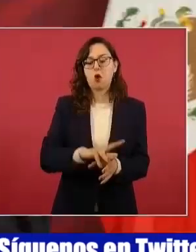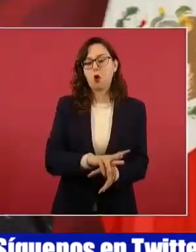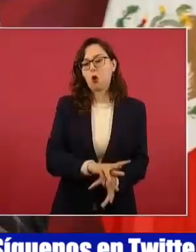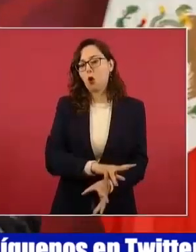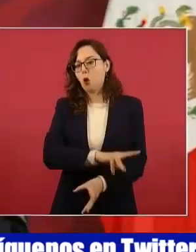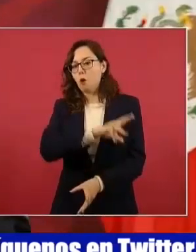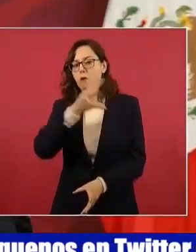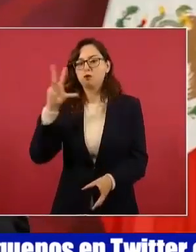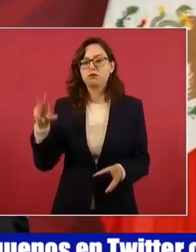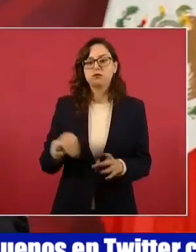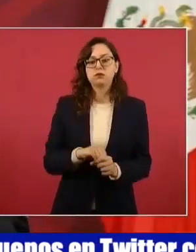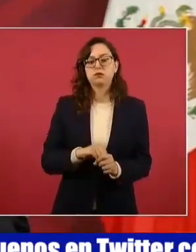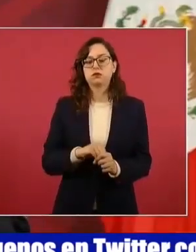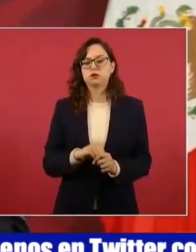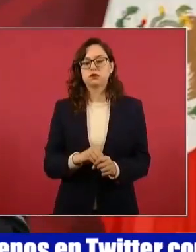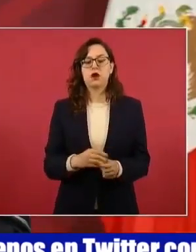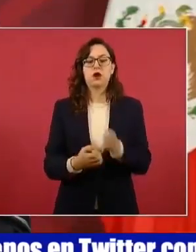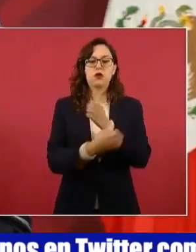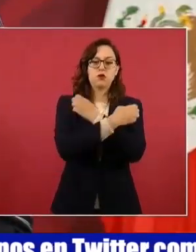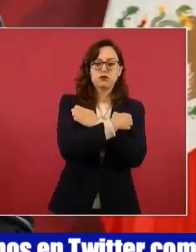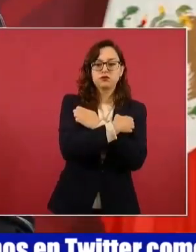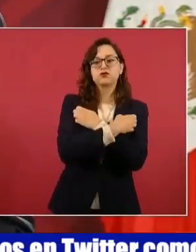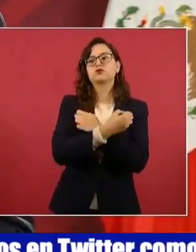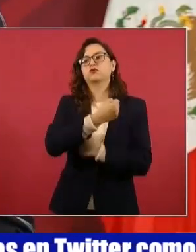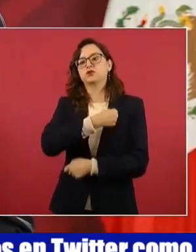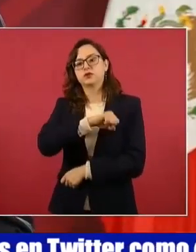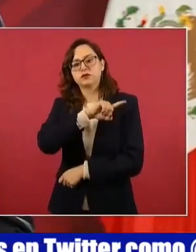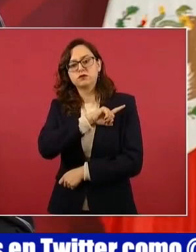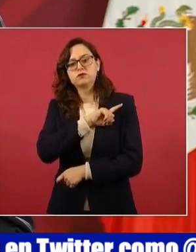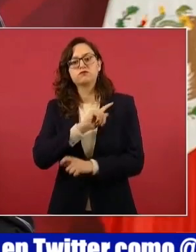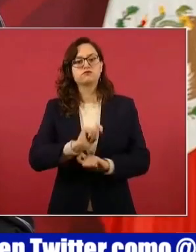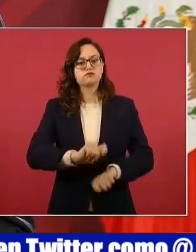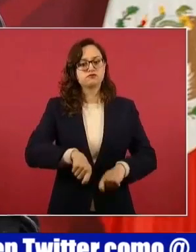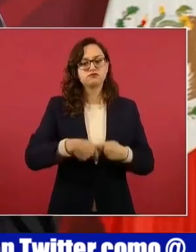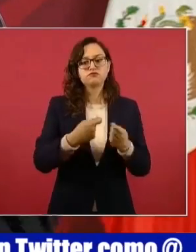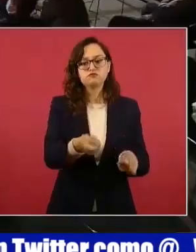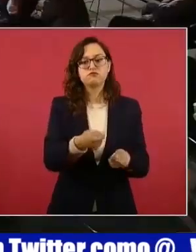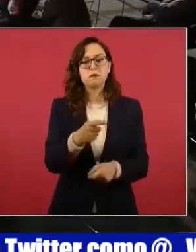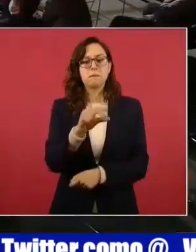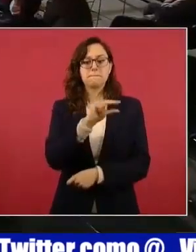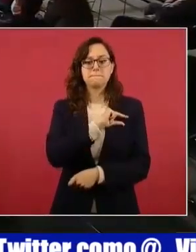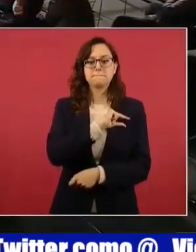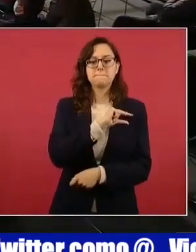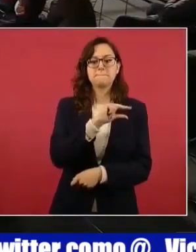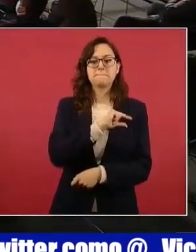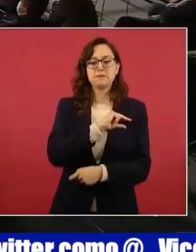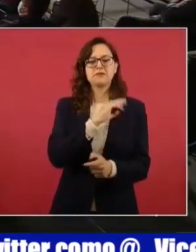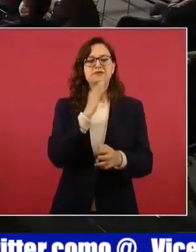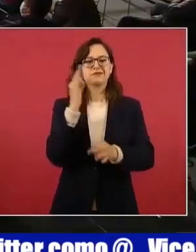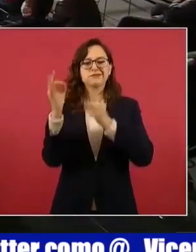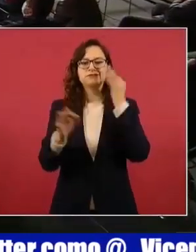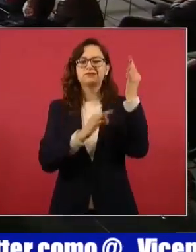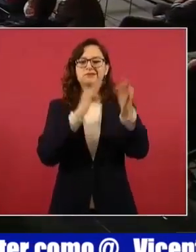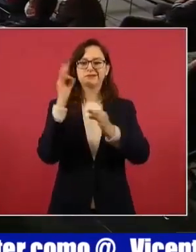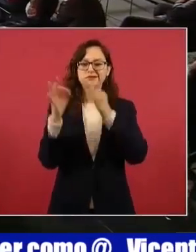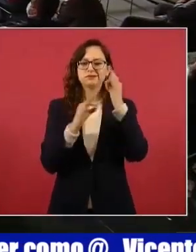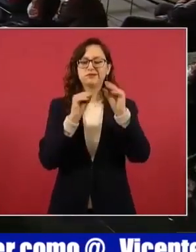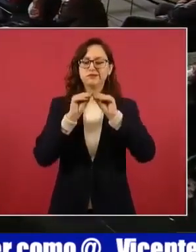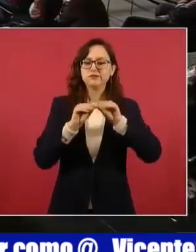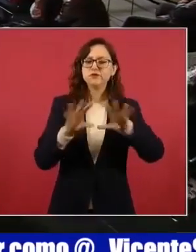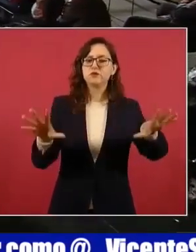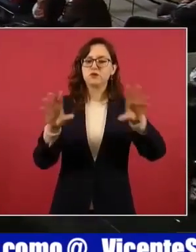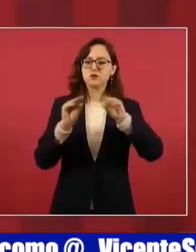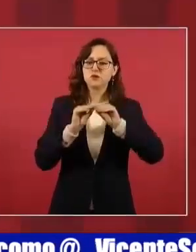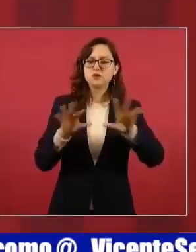líderes más importantes de todo el mundo, en segundo lugar, decía por la mañana, y eso evidentemente les molesta. ¿Por